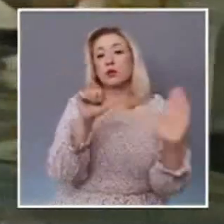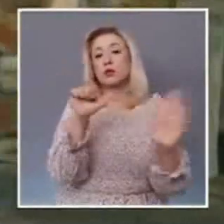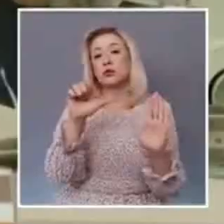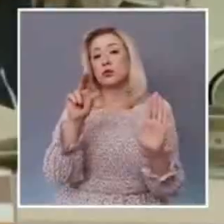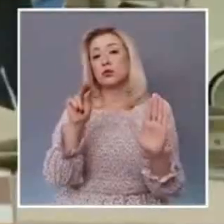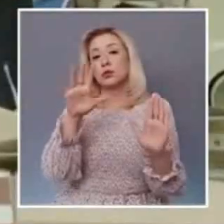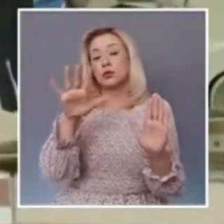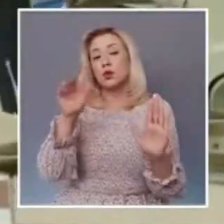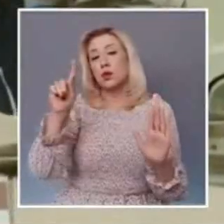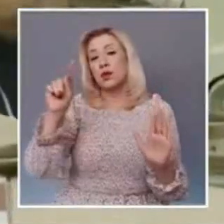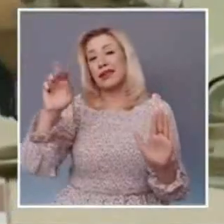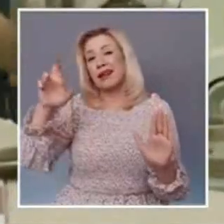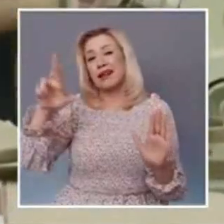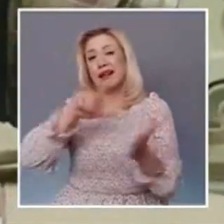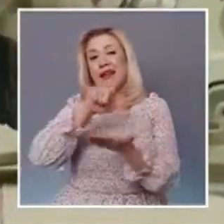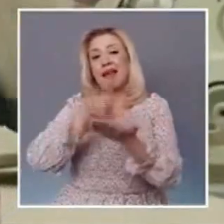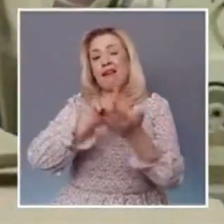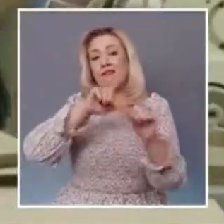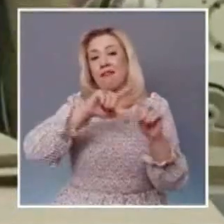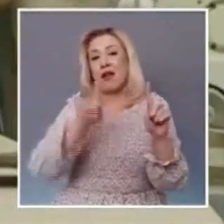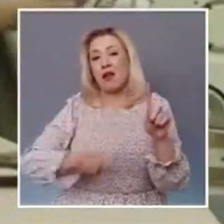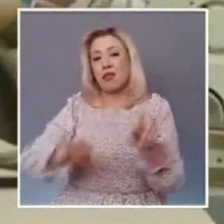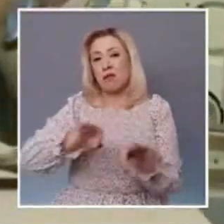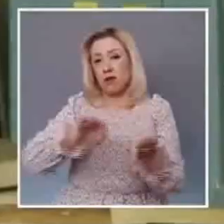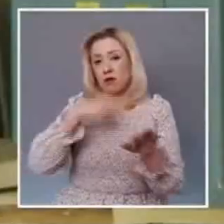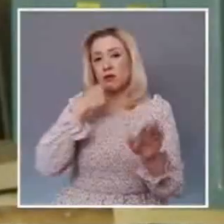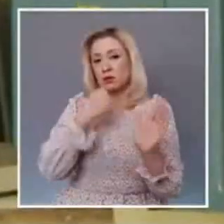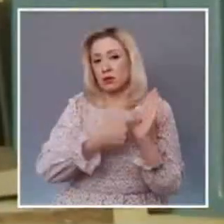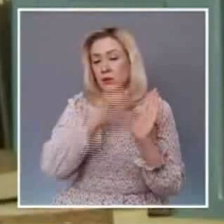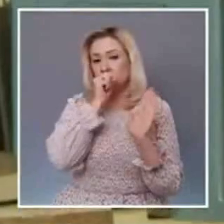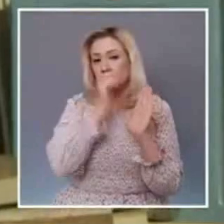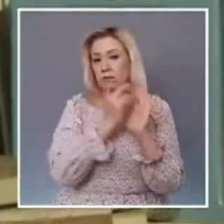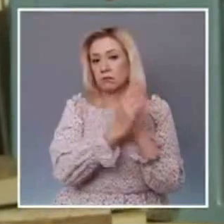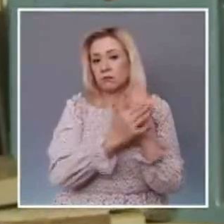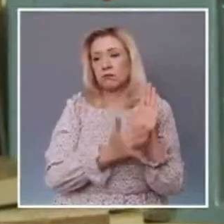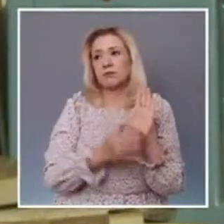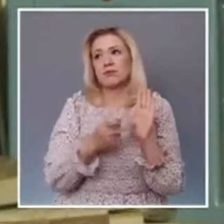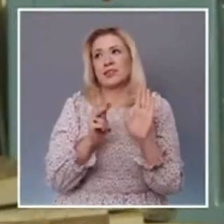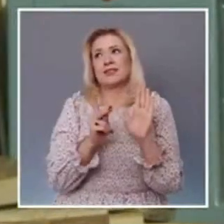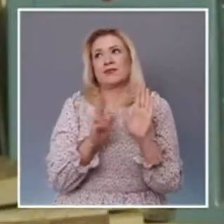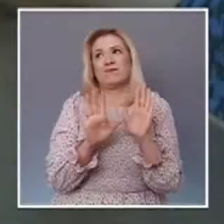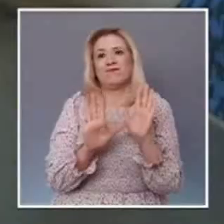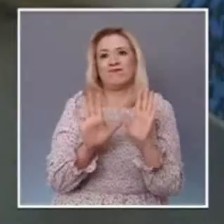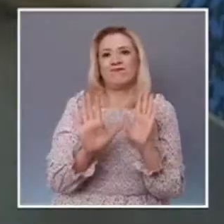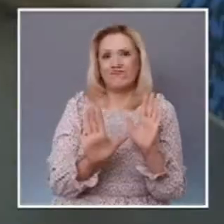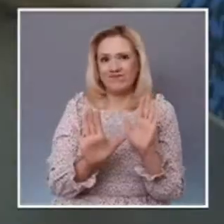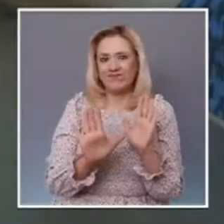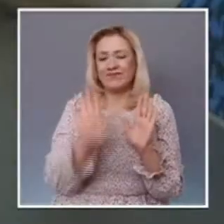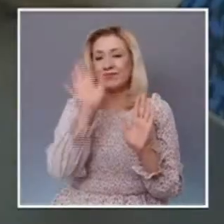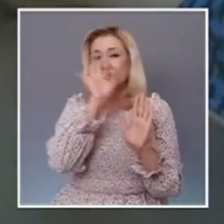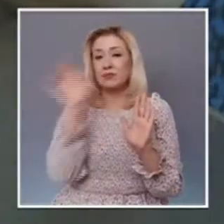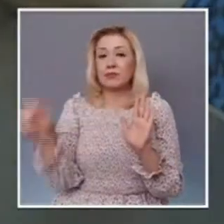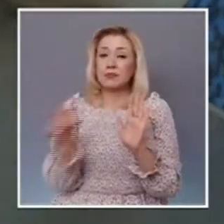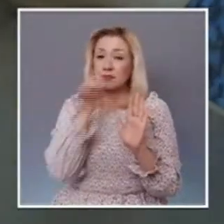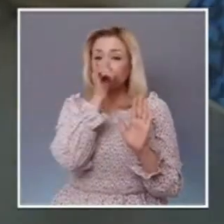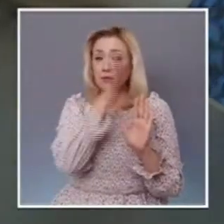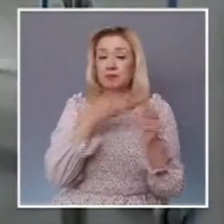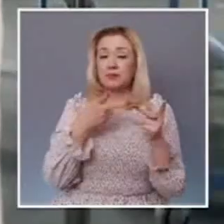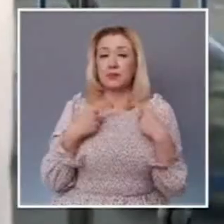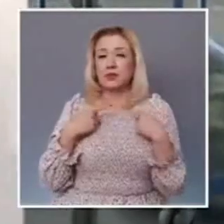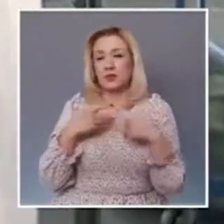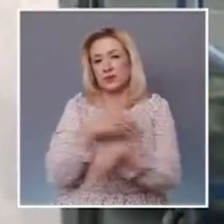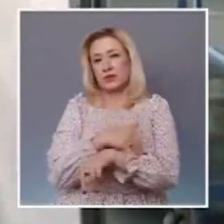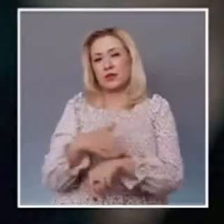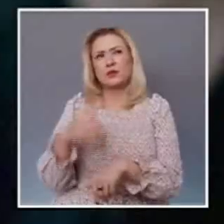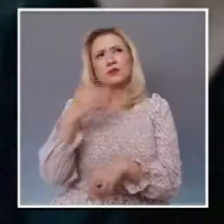del Trabajo, en este caso su interpretación es restrictiva, pues si el reclamo principal del actor es la obtención de los citados